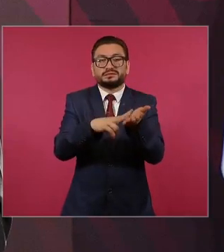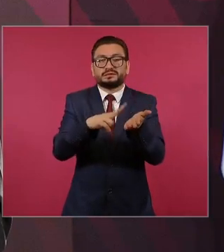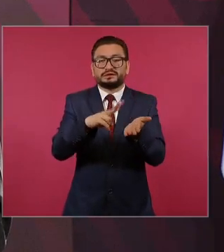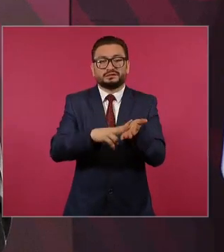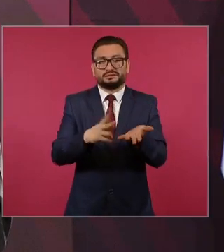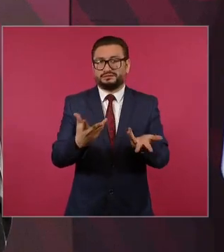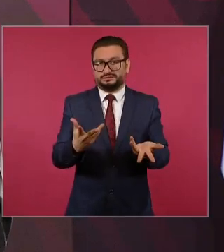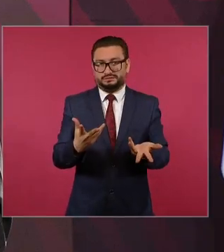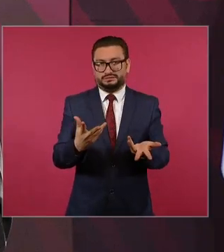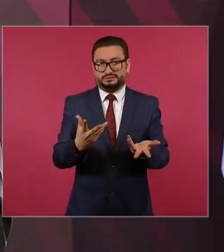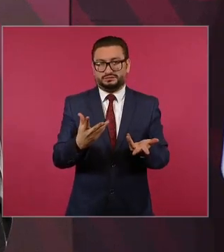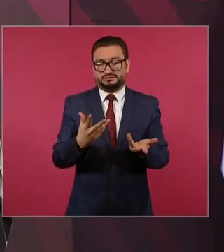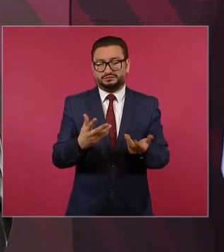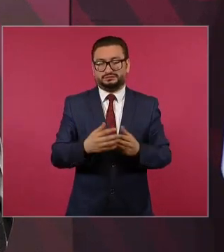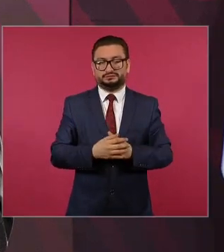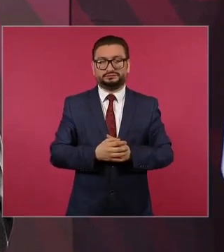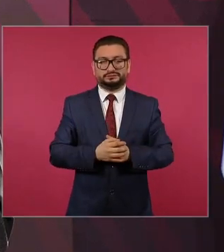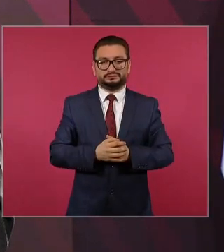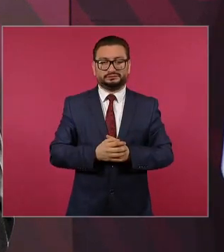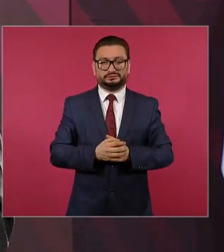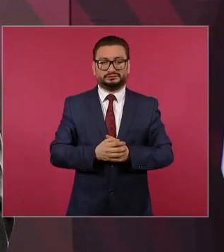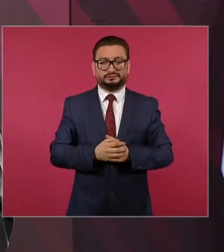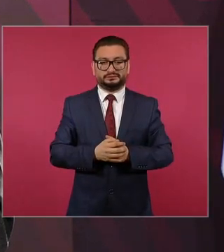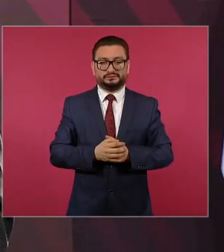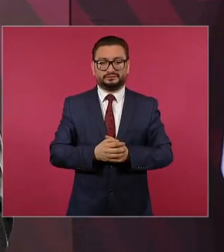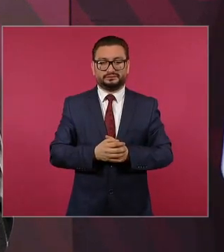que habla físico.